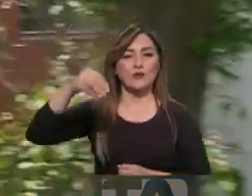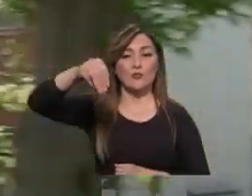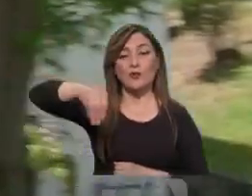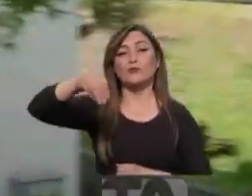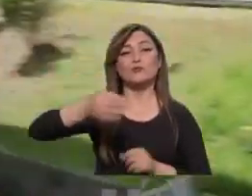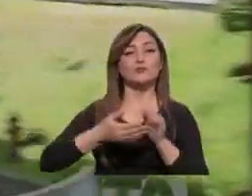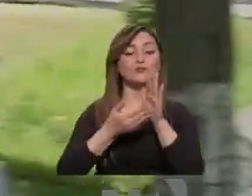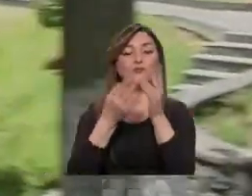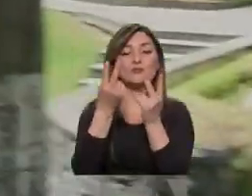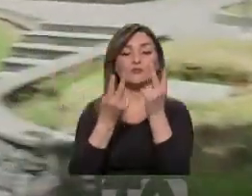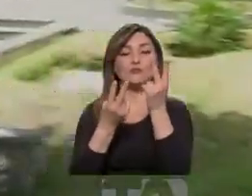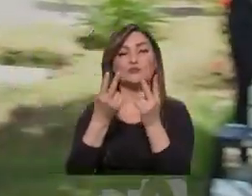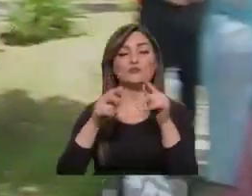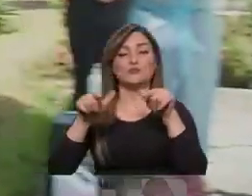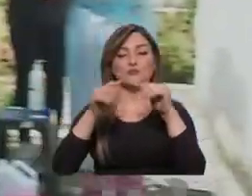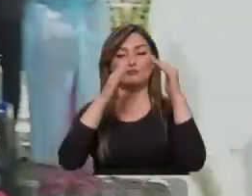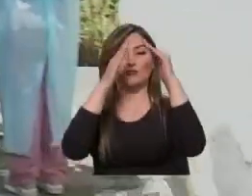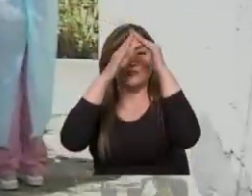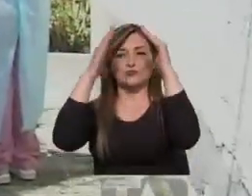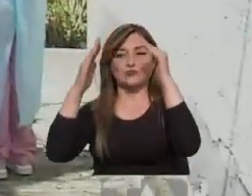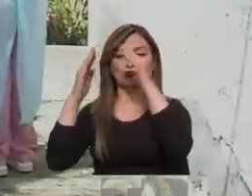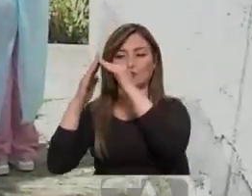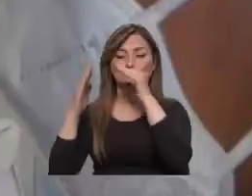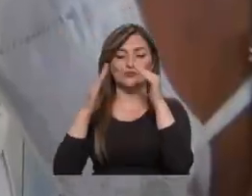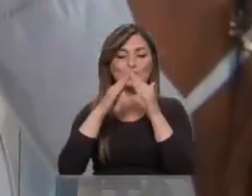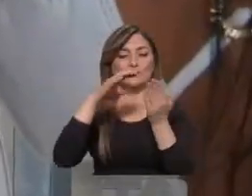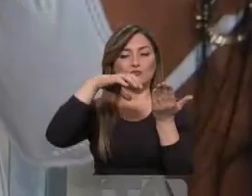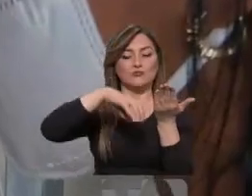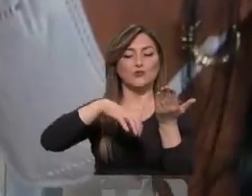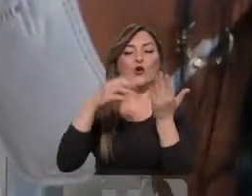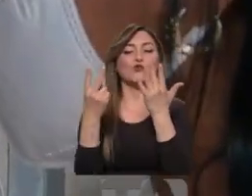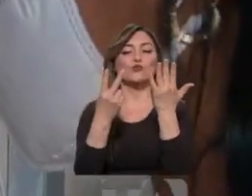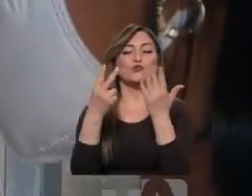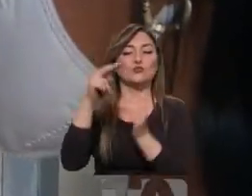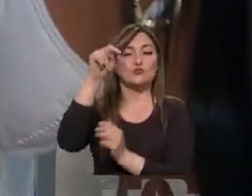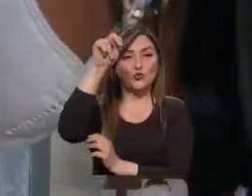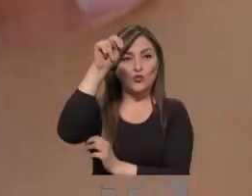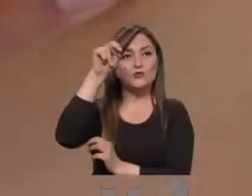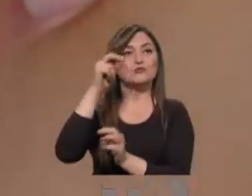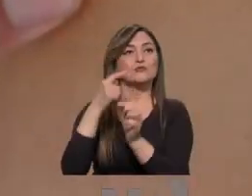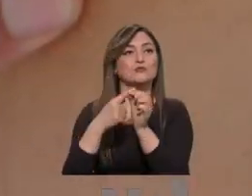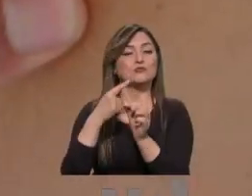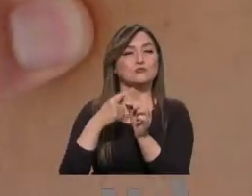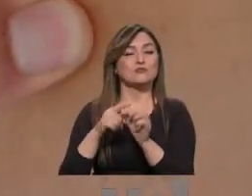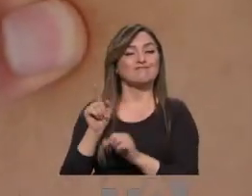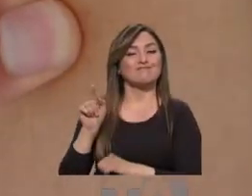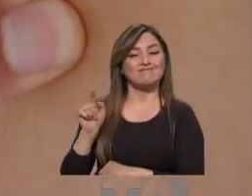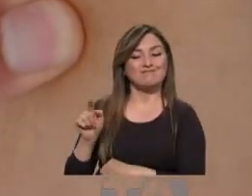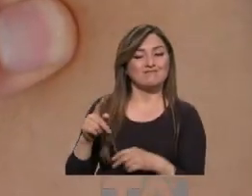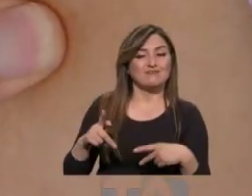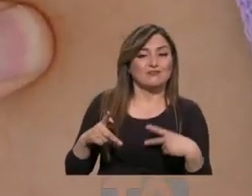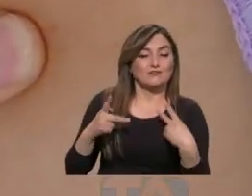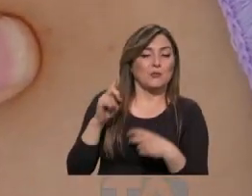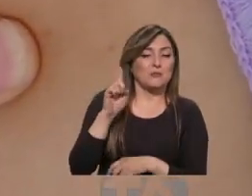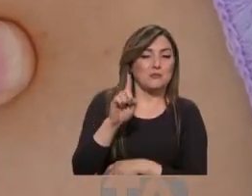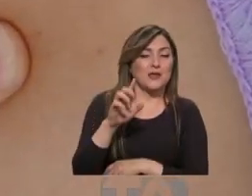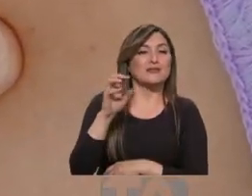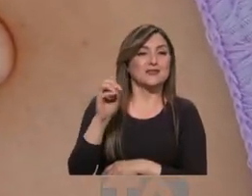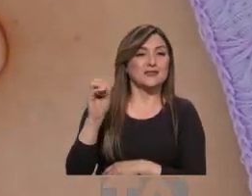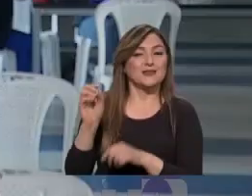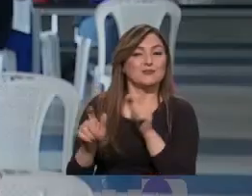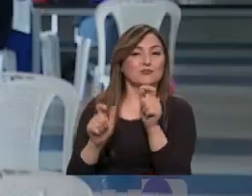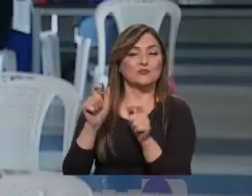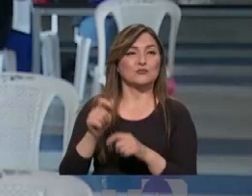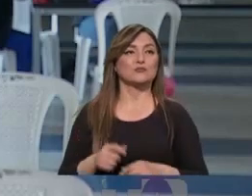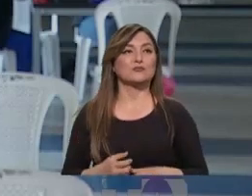por ejemplo, visitaron un conjunto habitacional ubicado en la parroquia de Cotocollao, en el norte de la capital, en donde viven más de 1.500